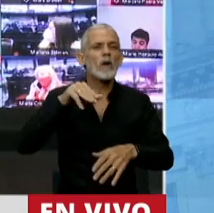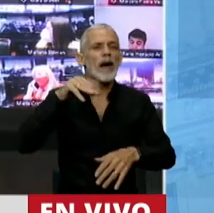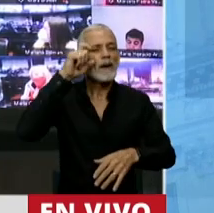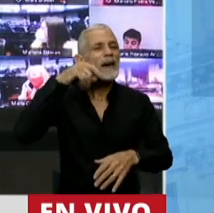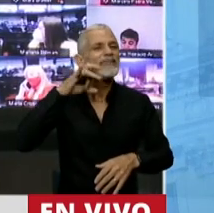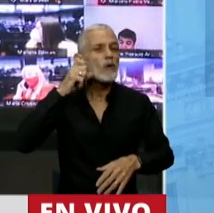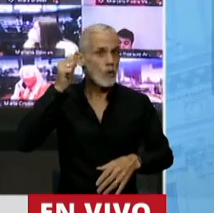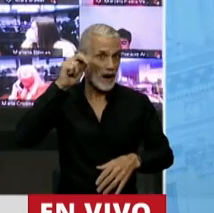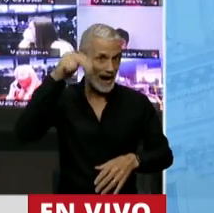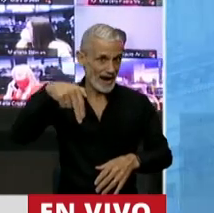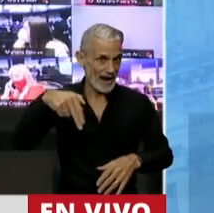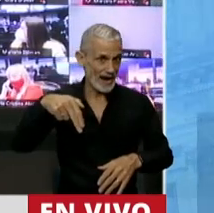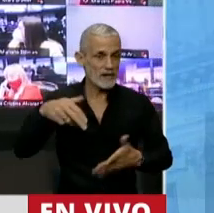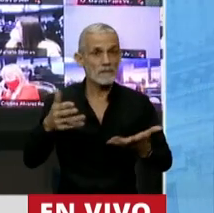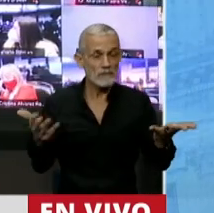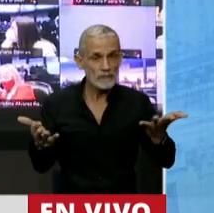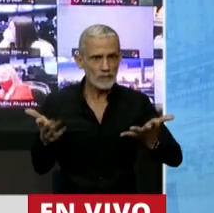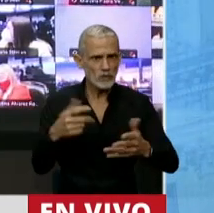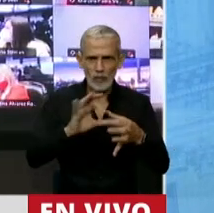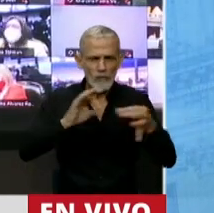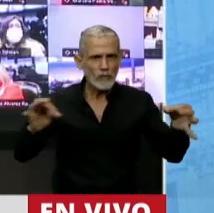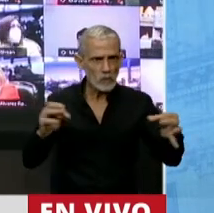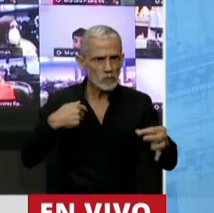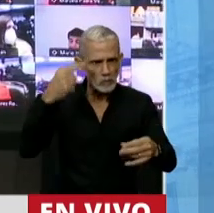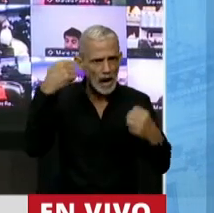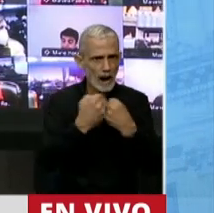Mendiguren, y que la suscribo plenamente.